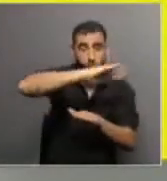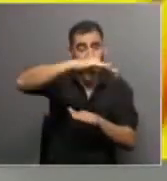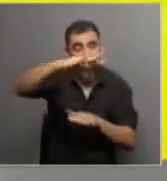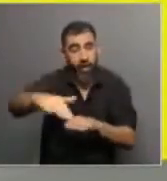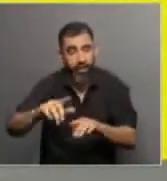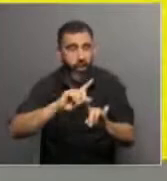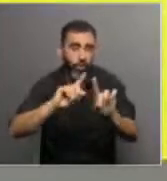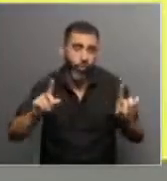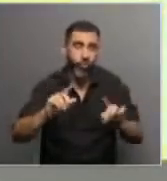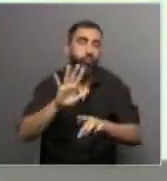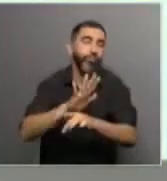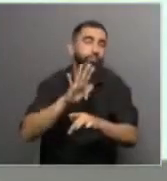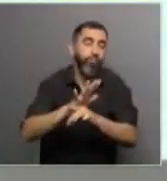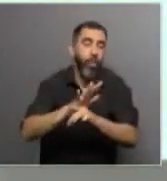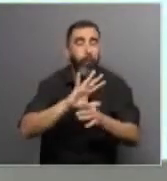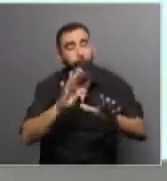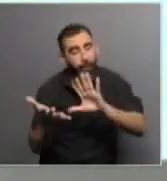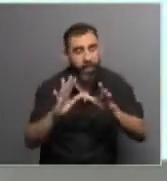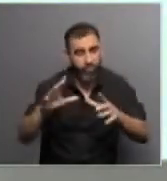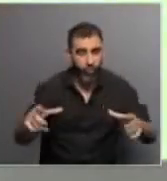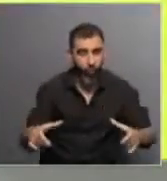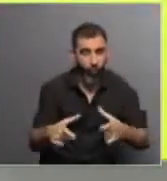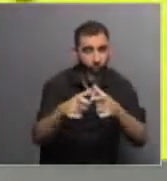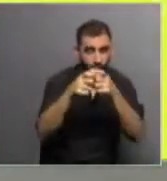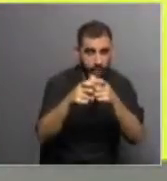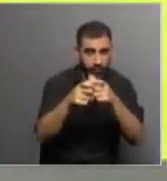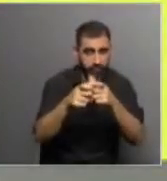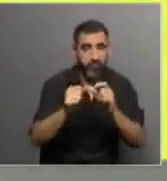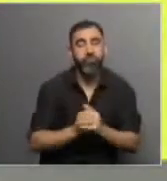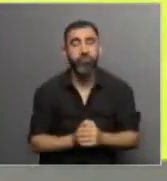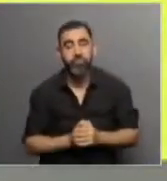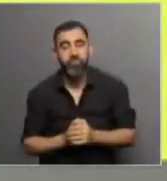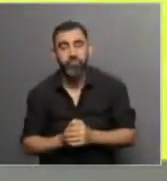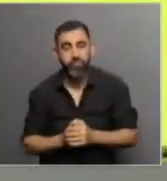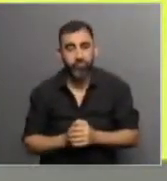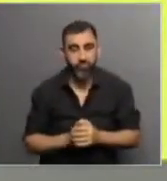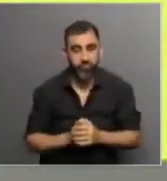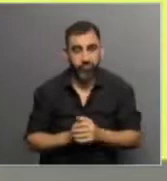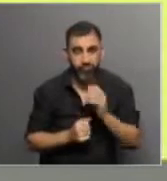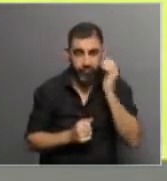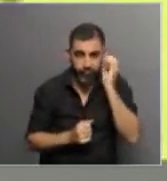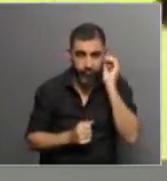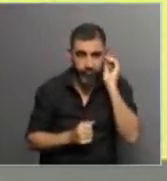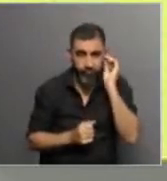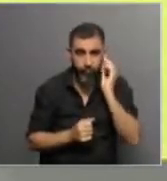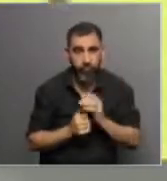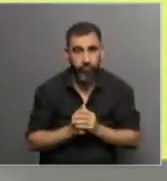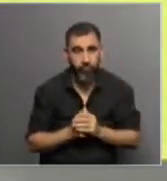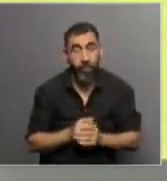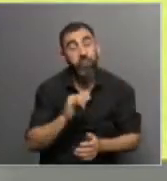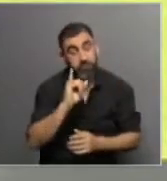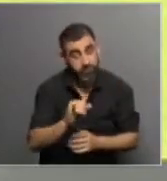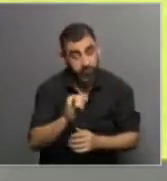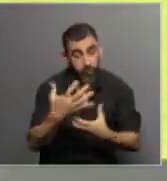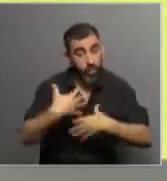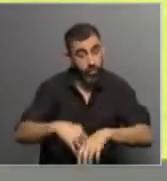no lo son. Son más bien conductos volcánicos, que no es lo mismo que un aparato volcánico. Correcto. ¿Ok? Y sí, fue